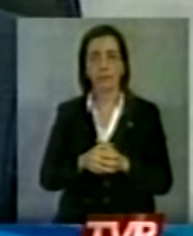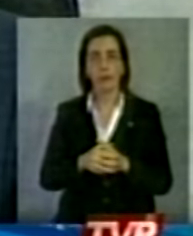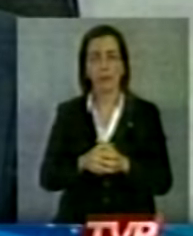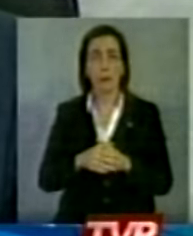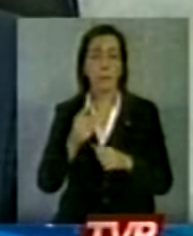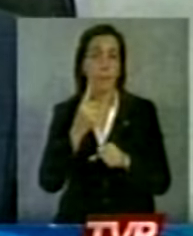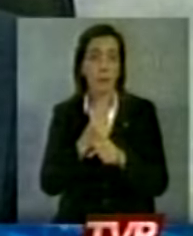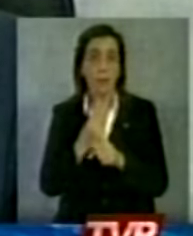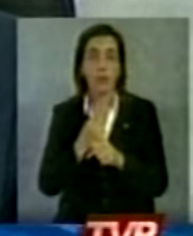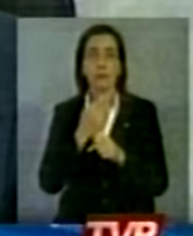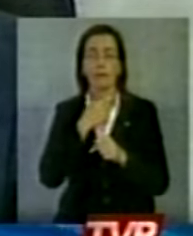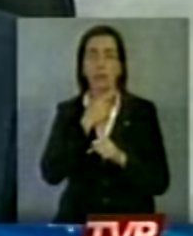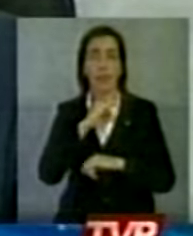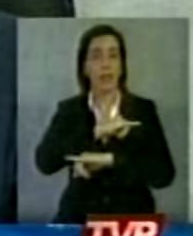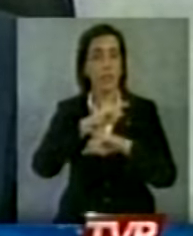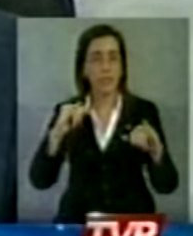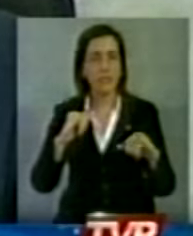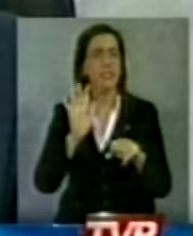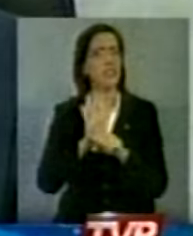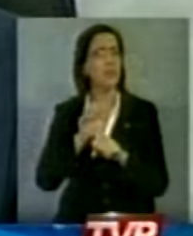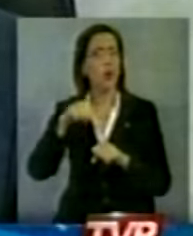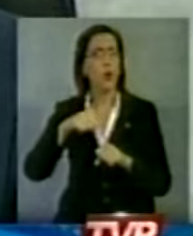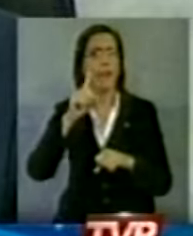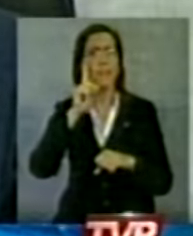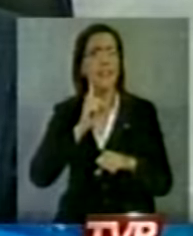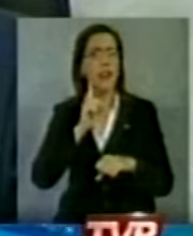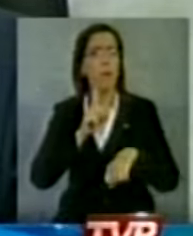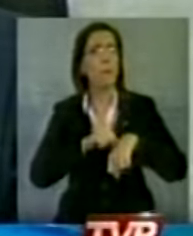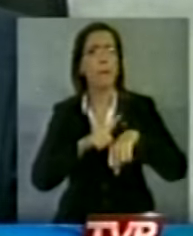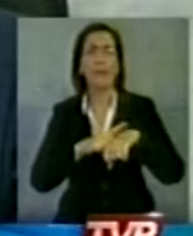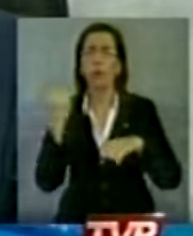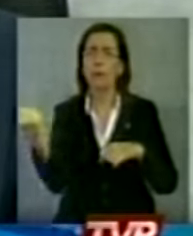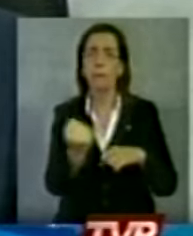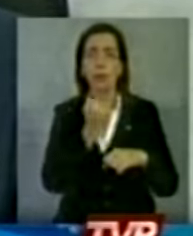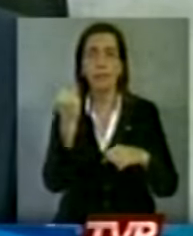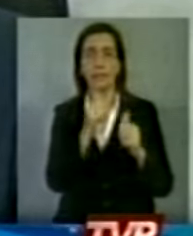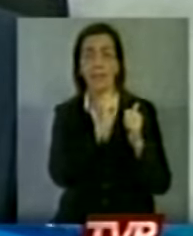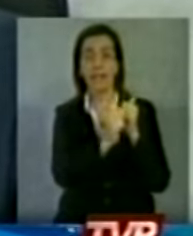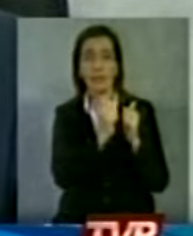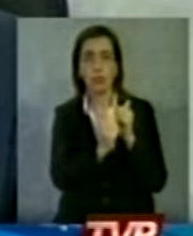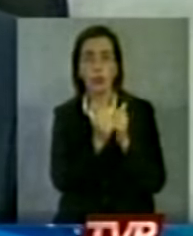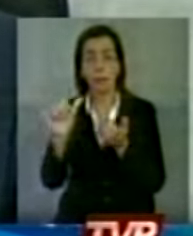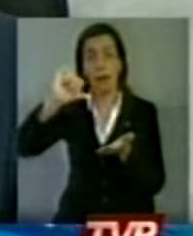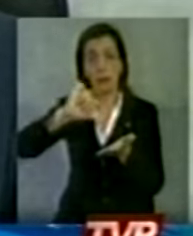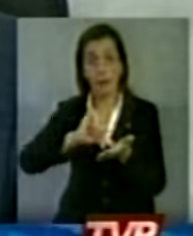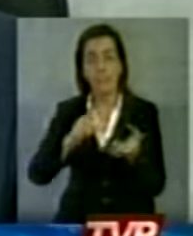Antes que nada, quiero destacar que voy a hacerlo en el marco de un momento histórico para el país y la